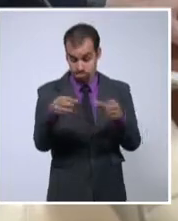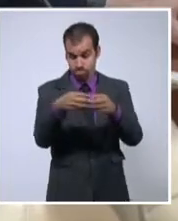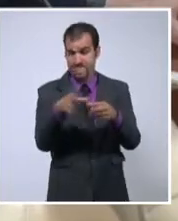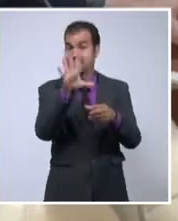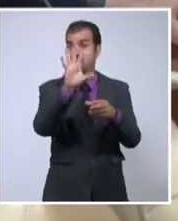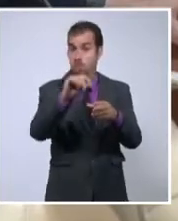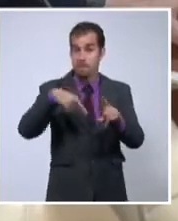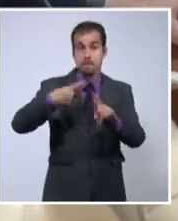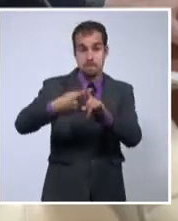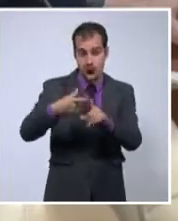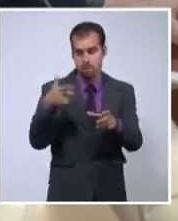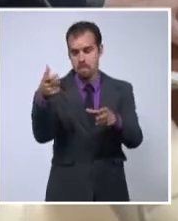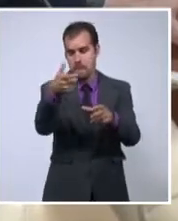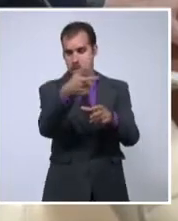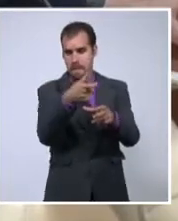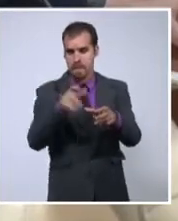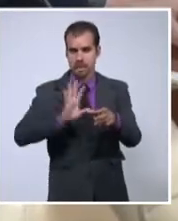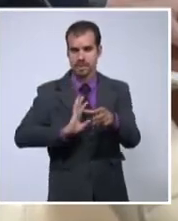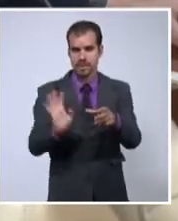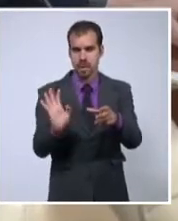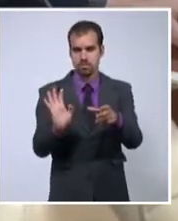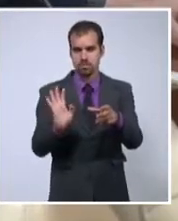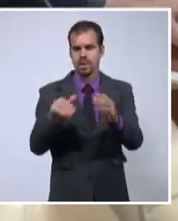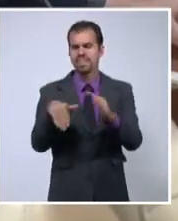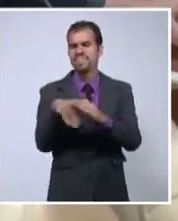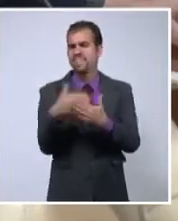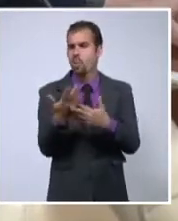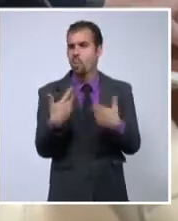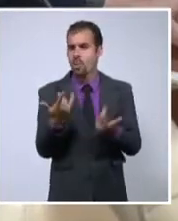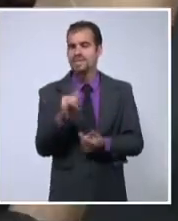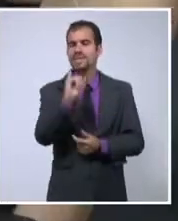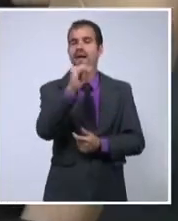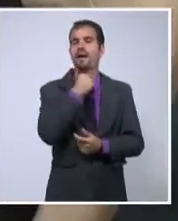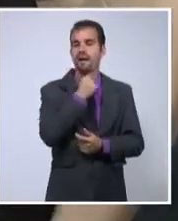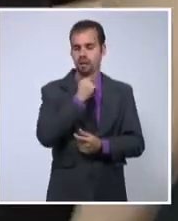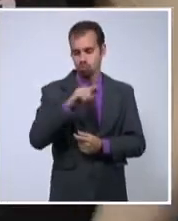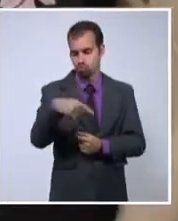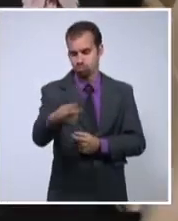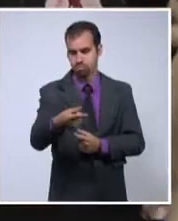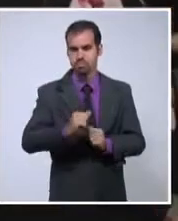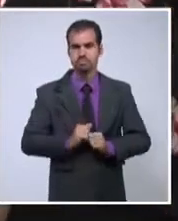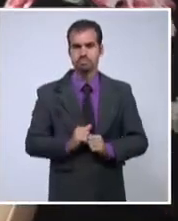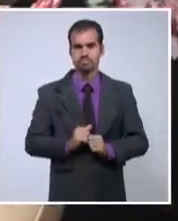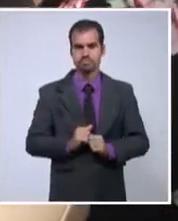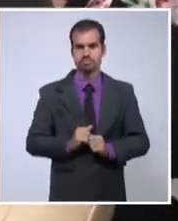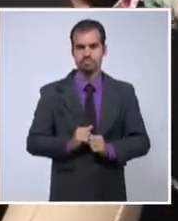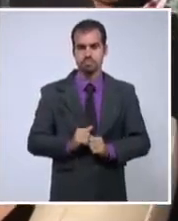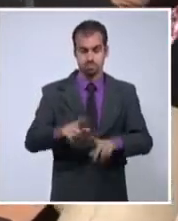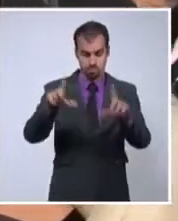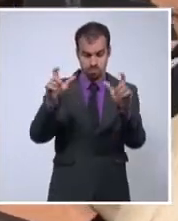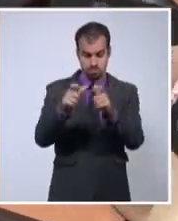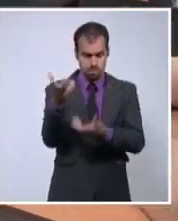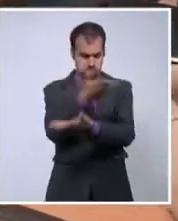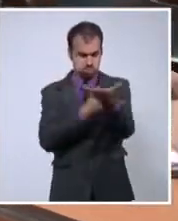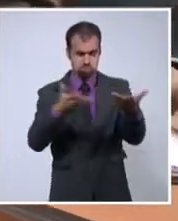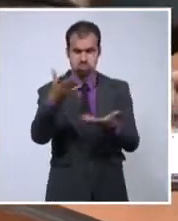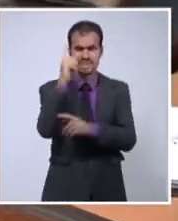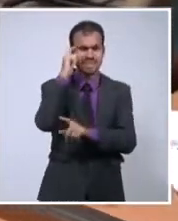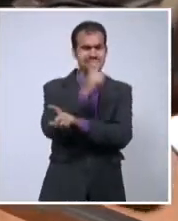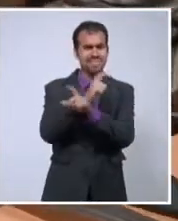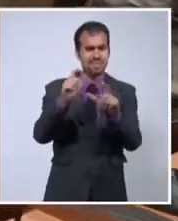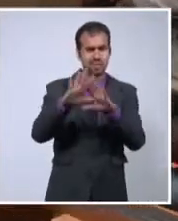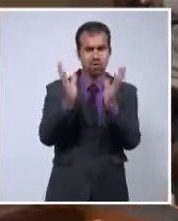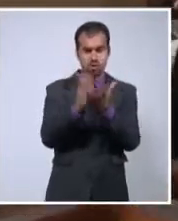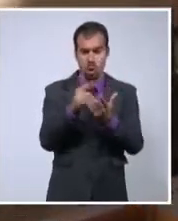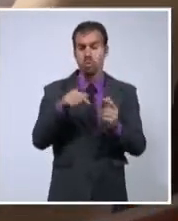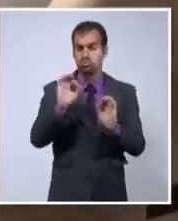voluntarios el día 6 de enero. Durante la reunión con científicos y expertos que participan